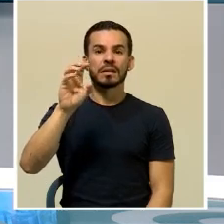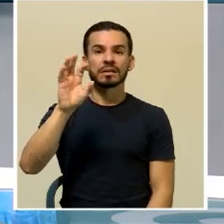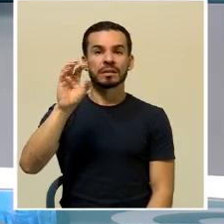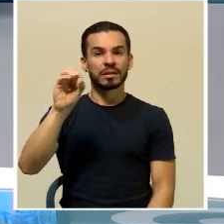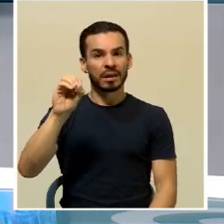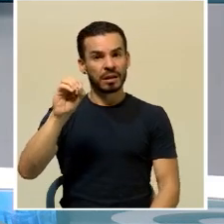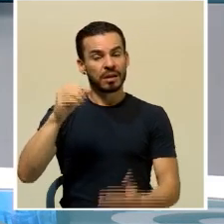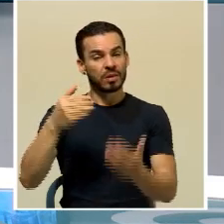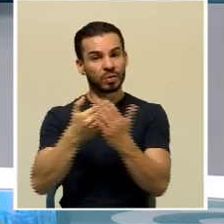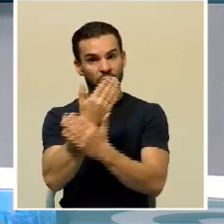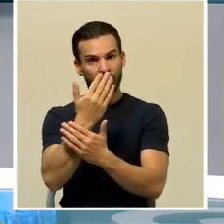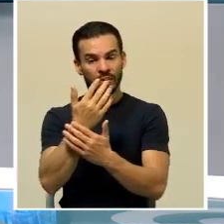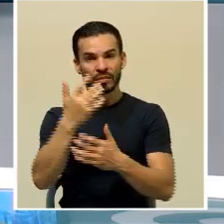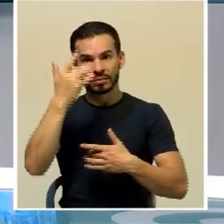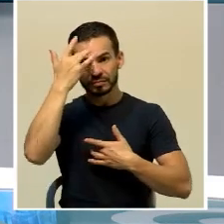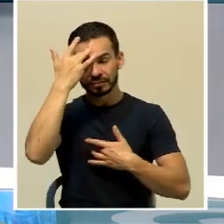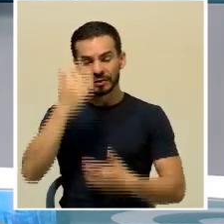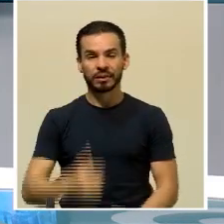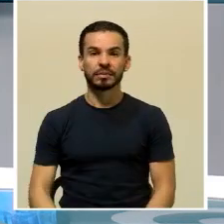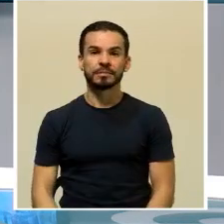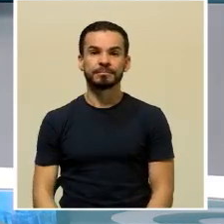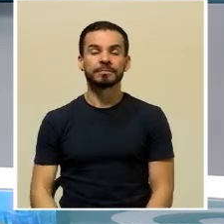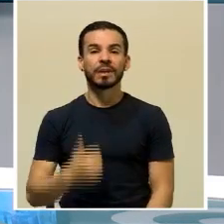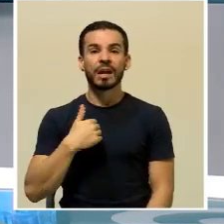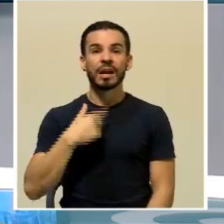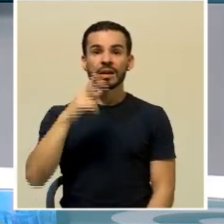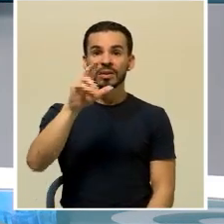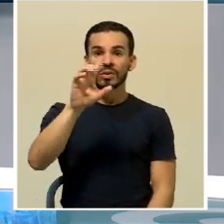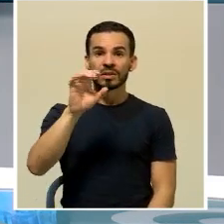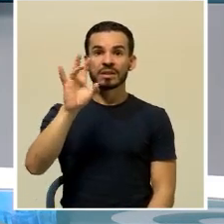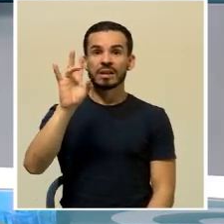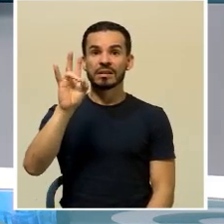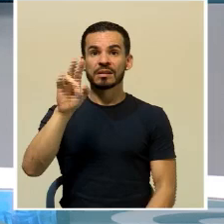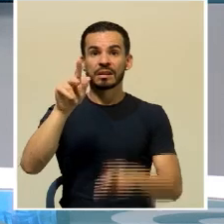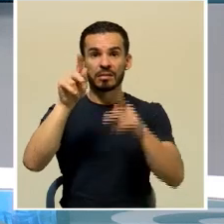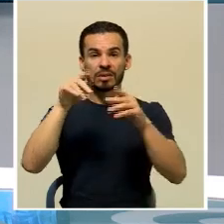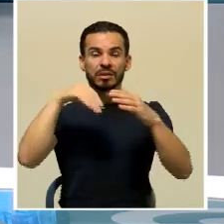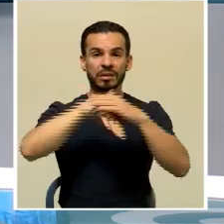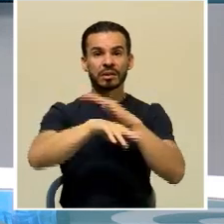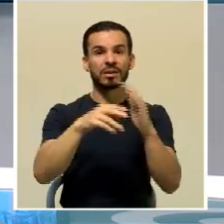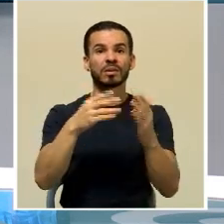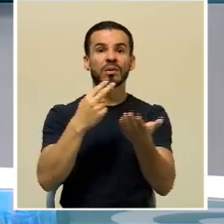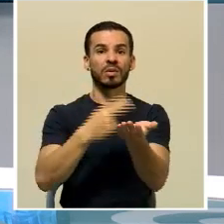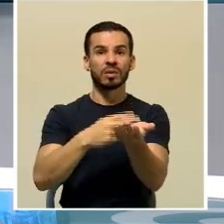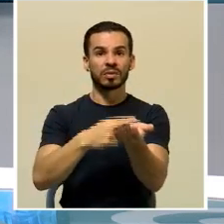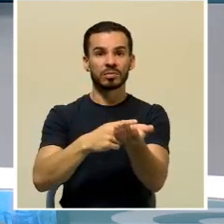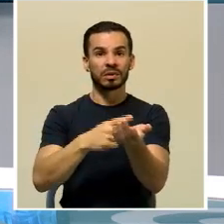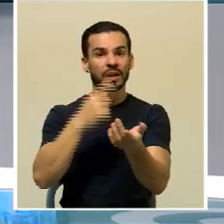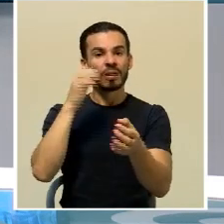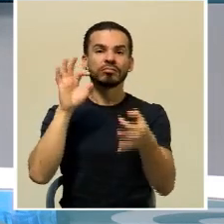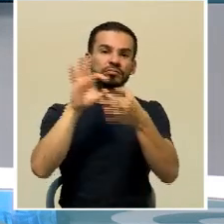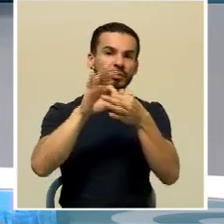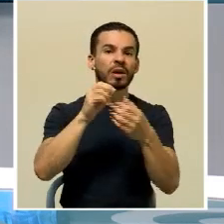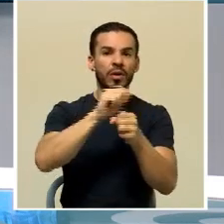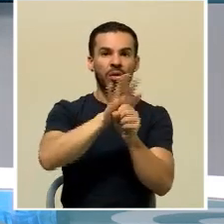560 nuevos contagios y hay 207 personas hospitalizadas a causa del